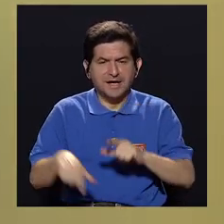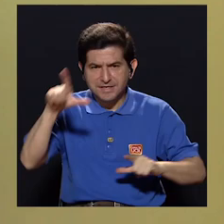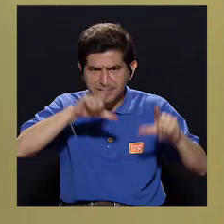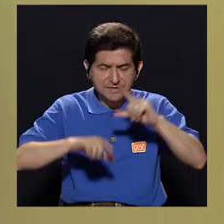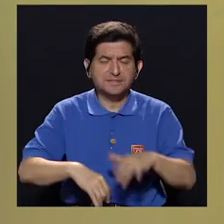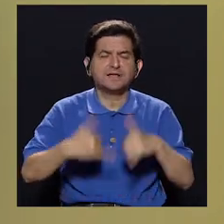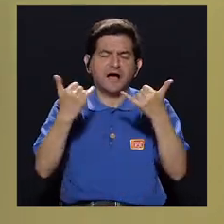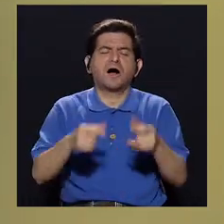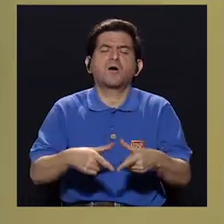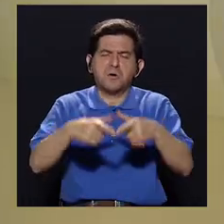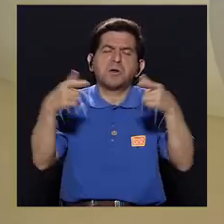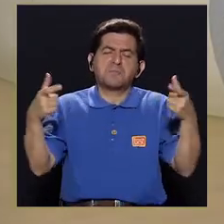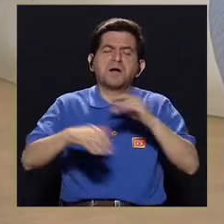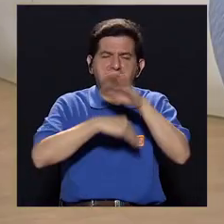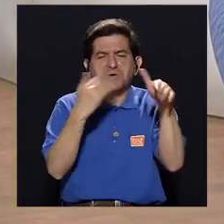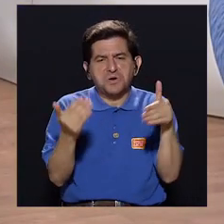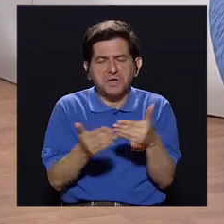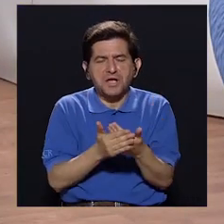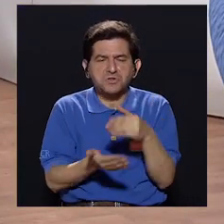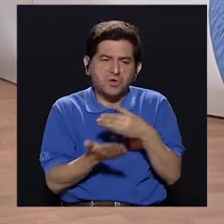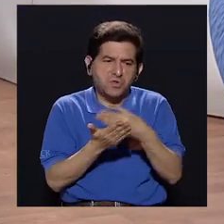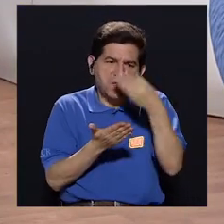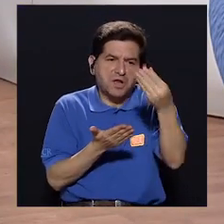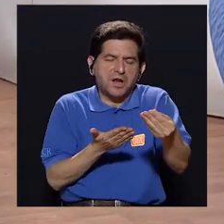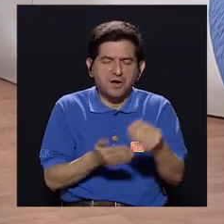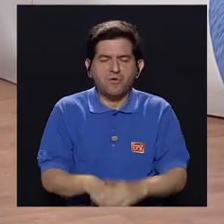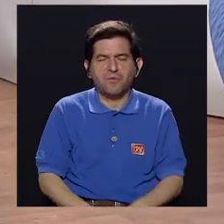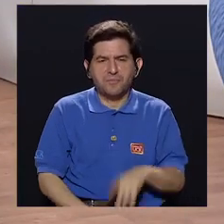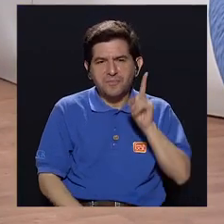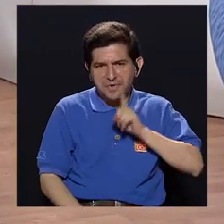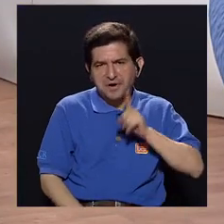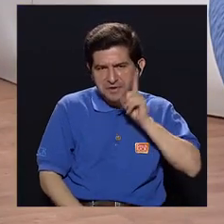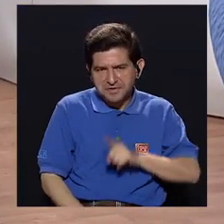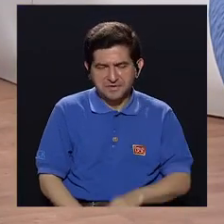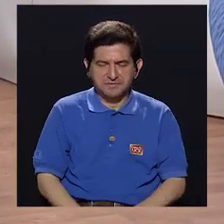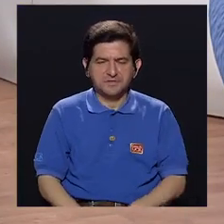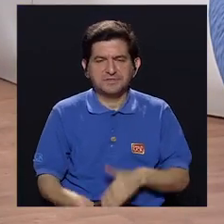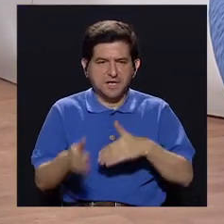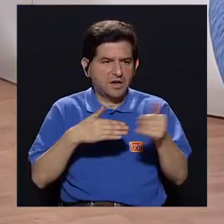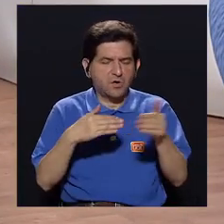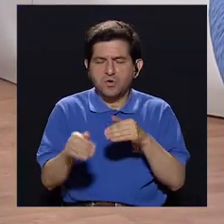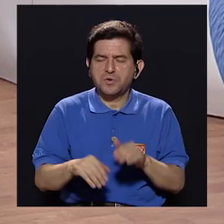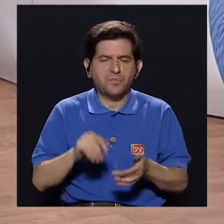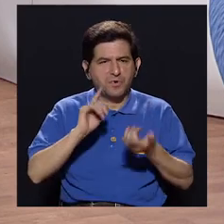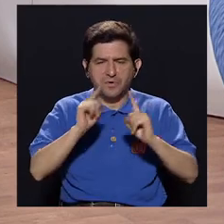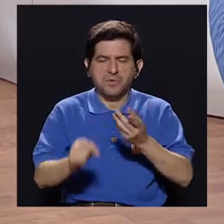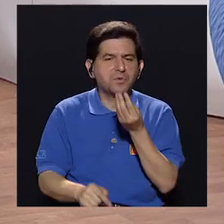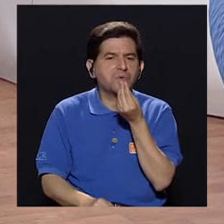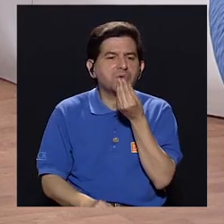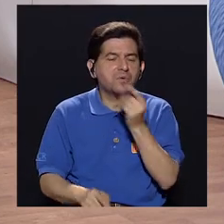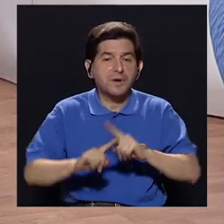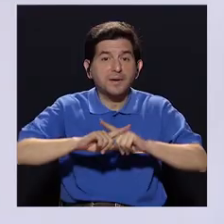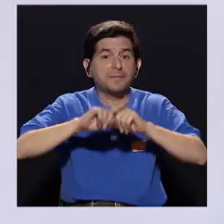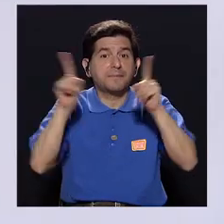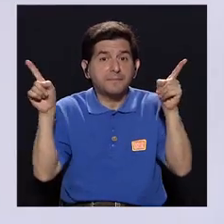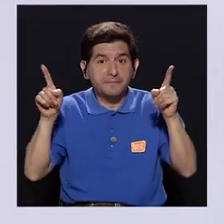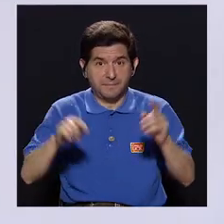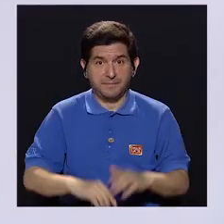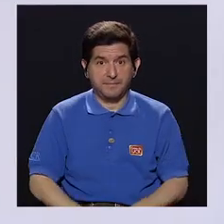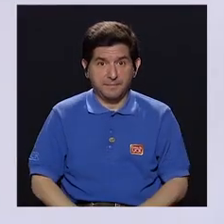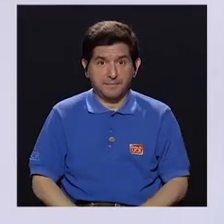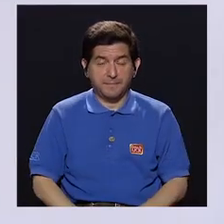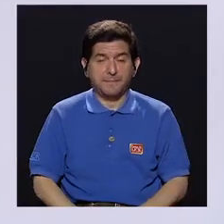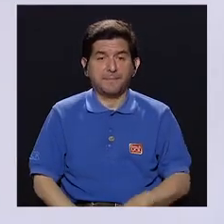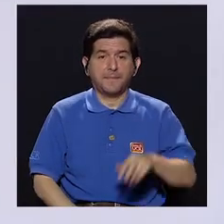claro ahora la mayoría como todo podes comprar vainilla artificial o cualquier sabor lo puedes comprar artificial pero la